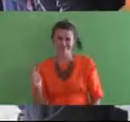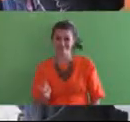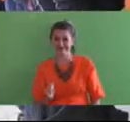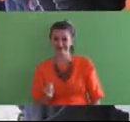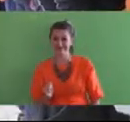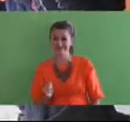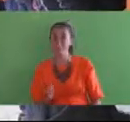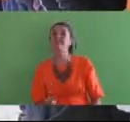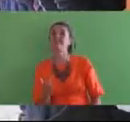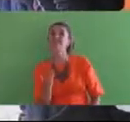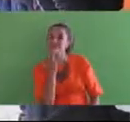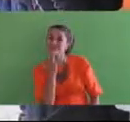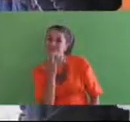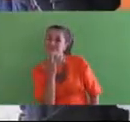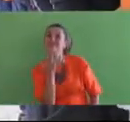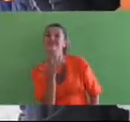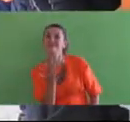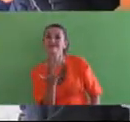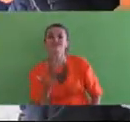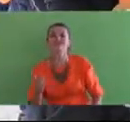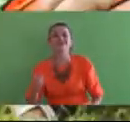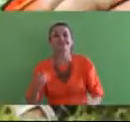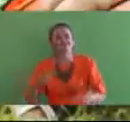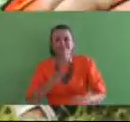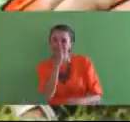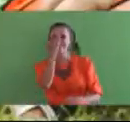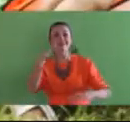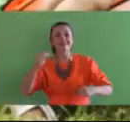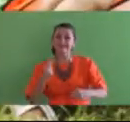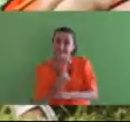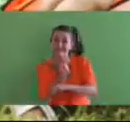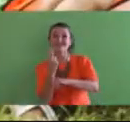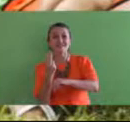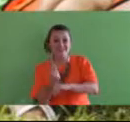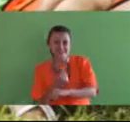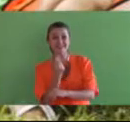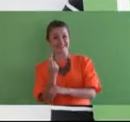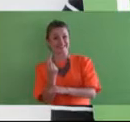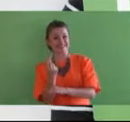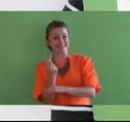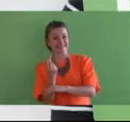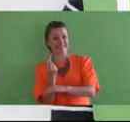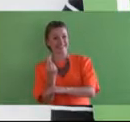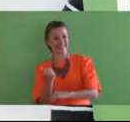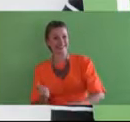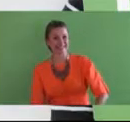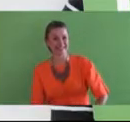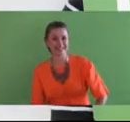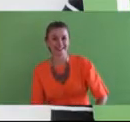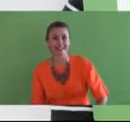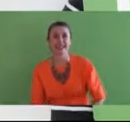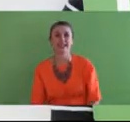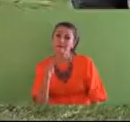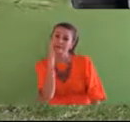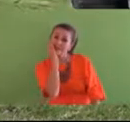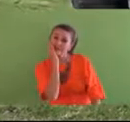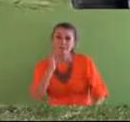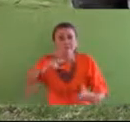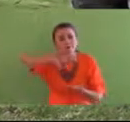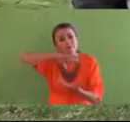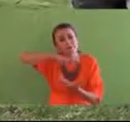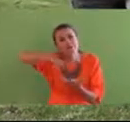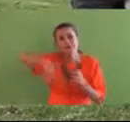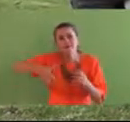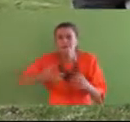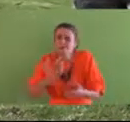acumular? Es preferible siempre reusar. La madre